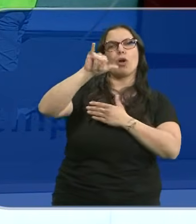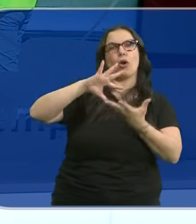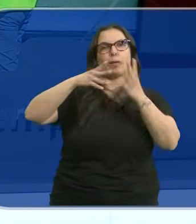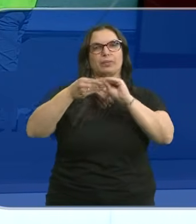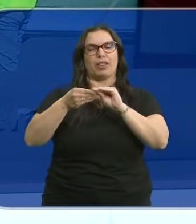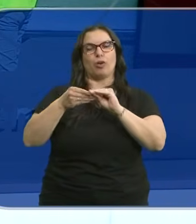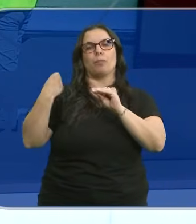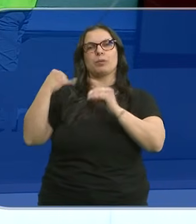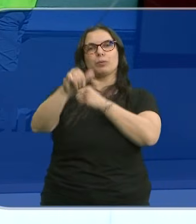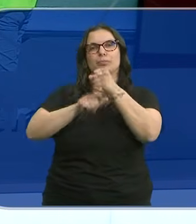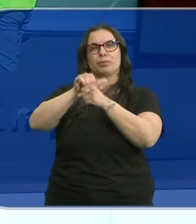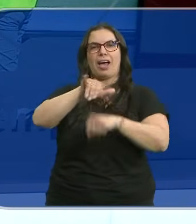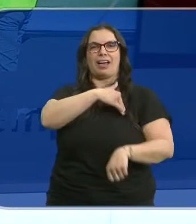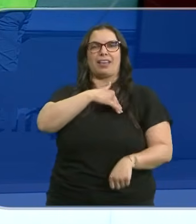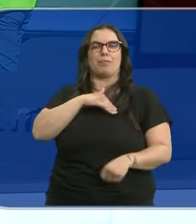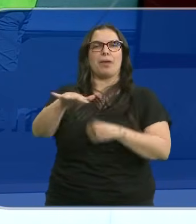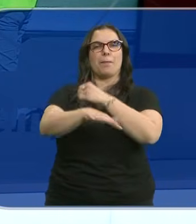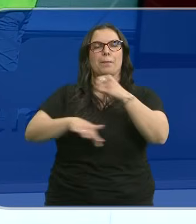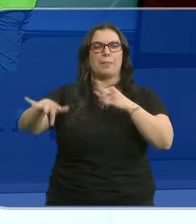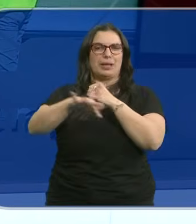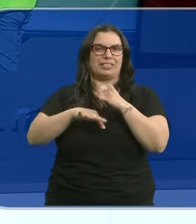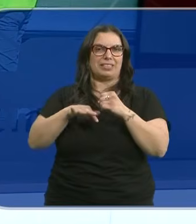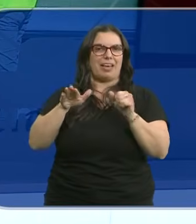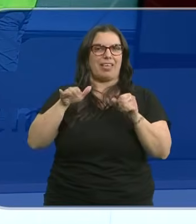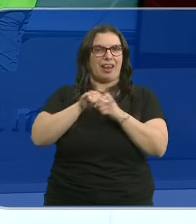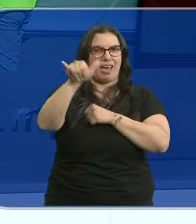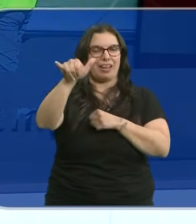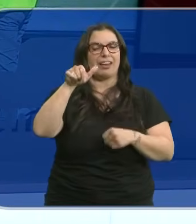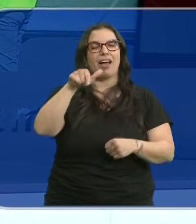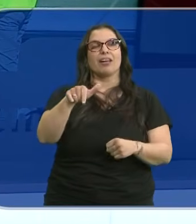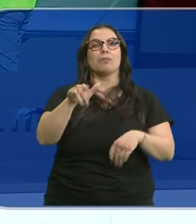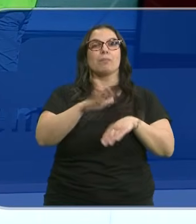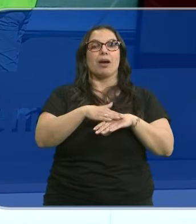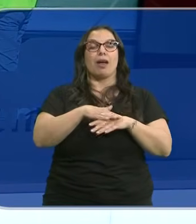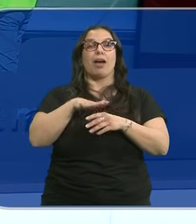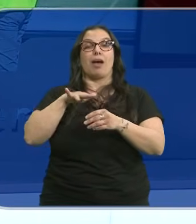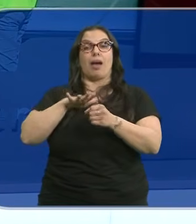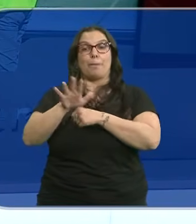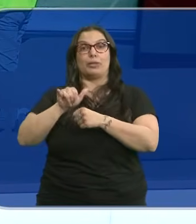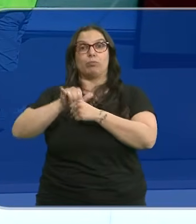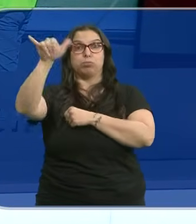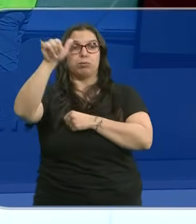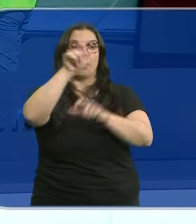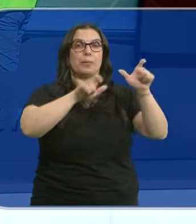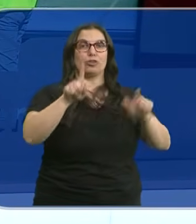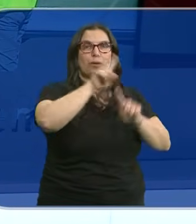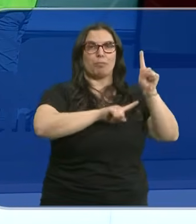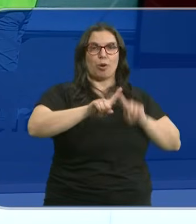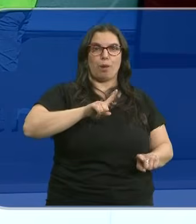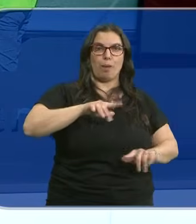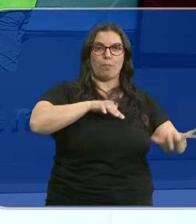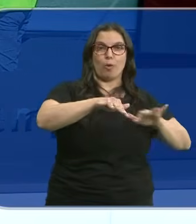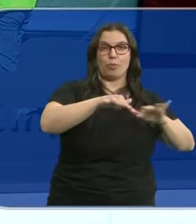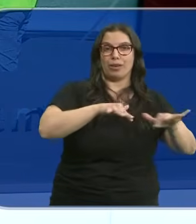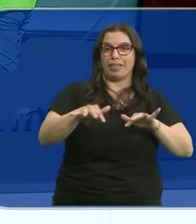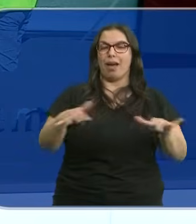las instalaciones de la Academia Básica del Aire de la Virgen del Camino. Un día para acercar el mundo de la aviación a personas con movilidad reducida y